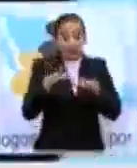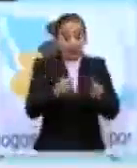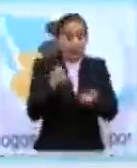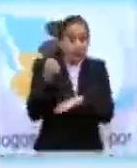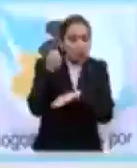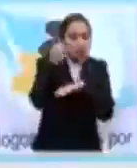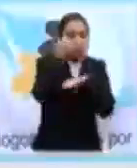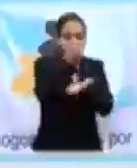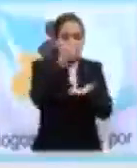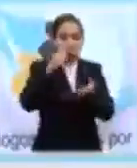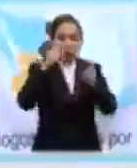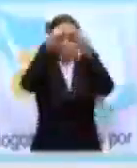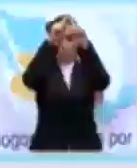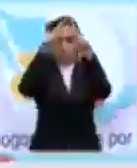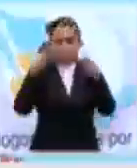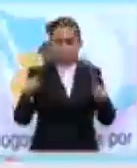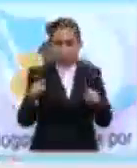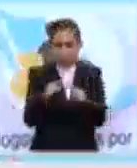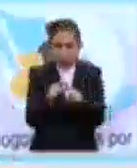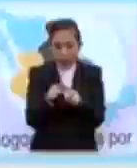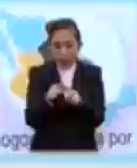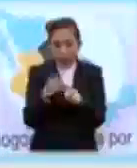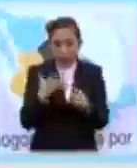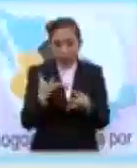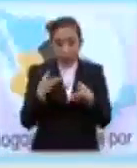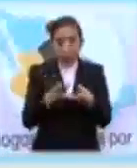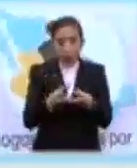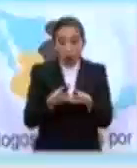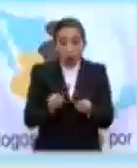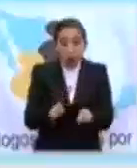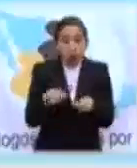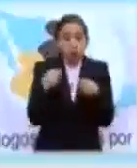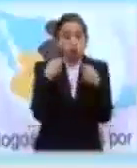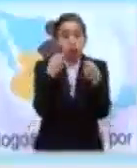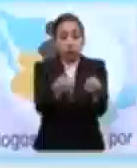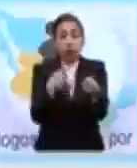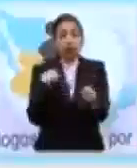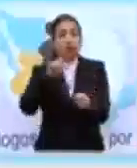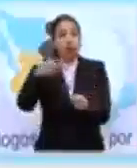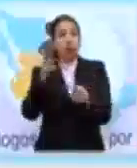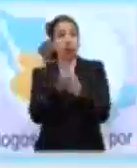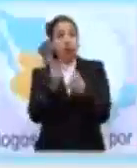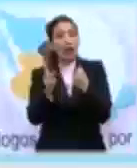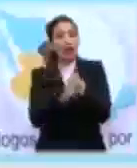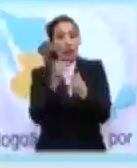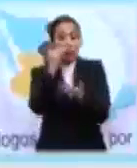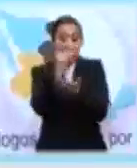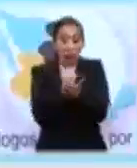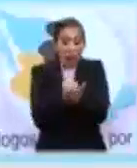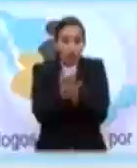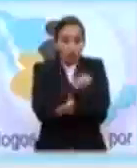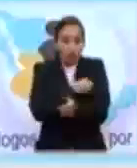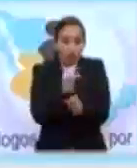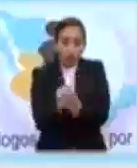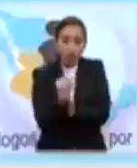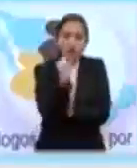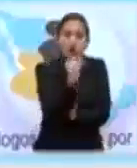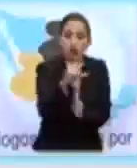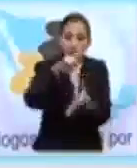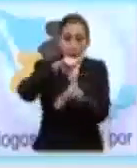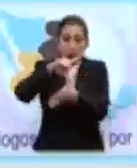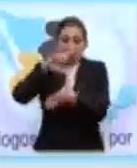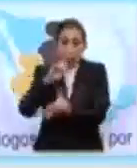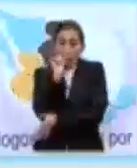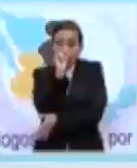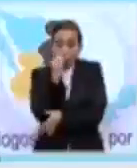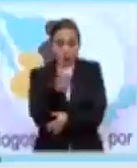la pirámide, ¿sí?, en lugar de invertirle, que somos el país que menos invierte en salud en América Latina, el